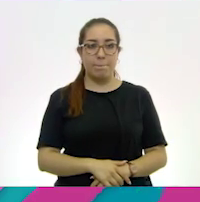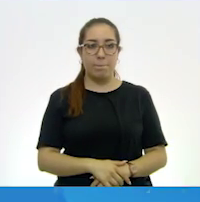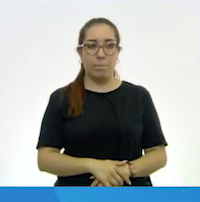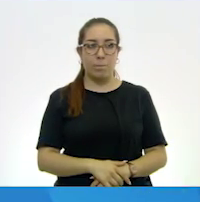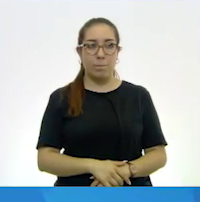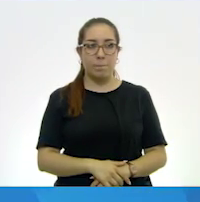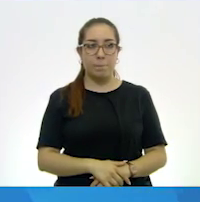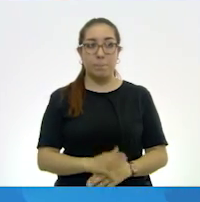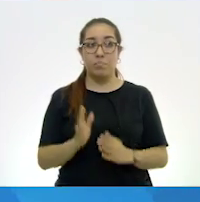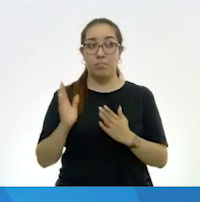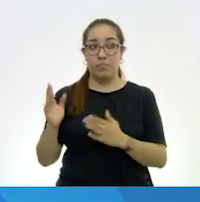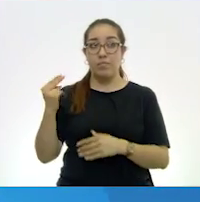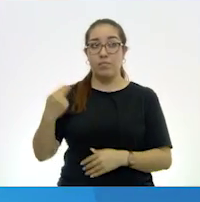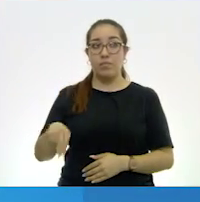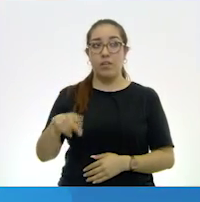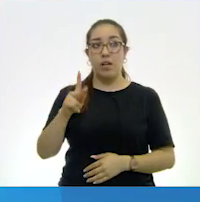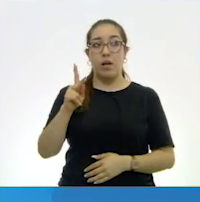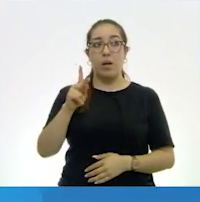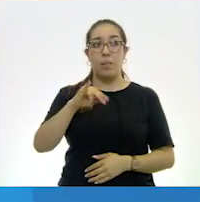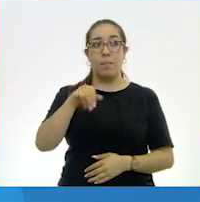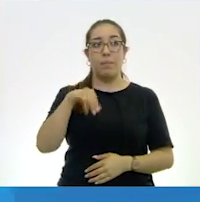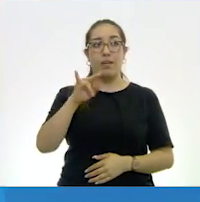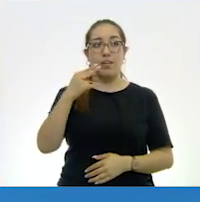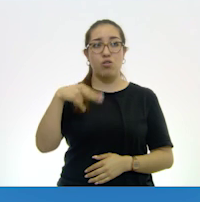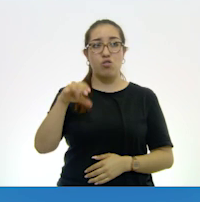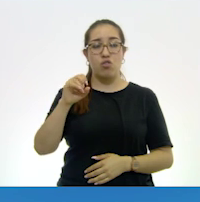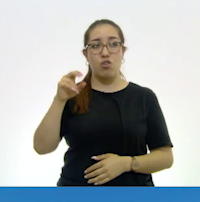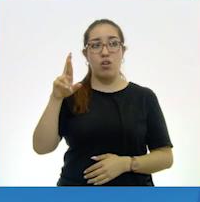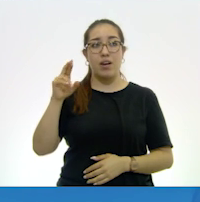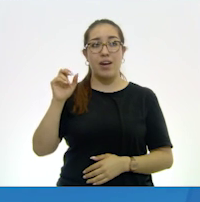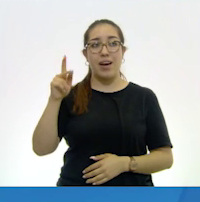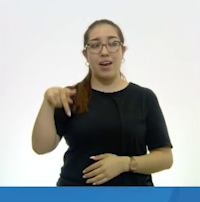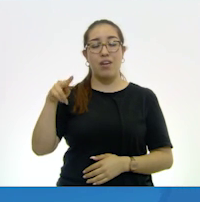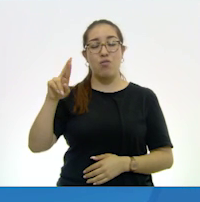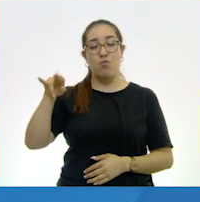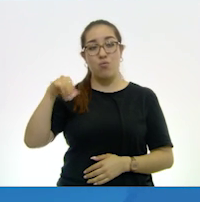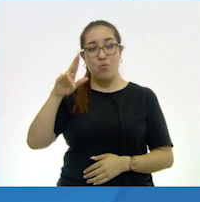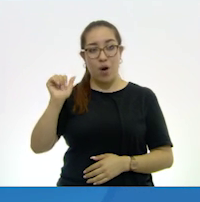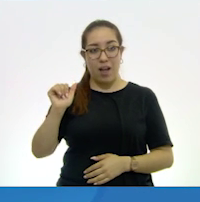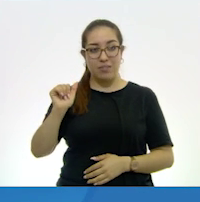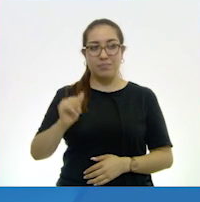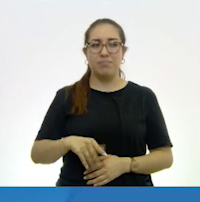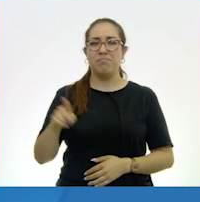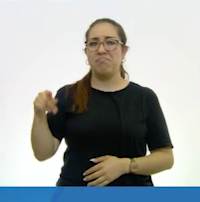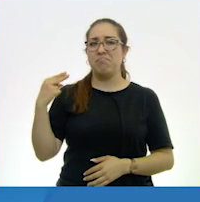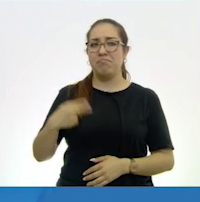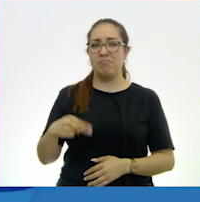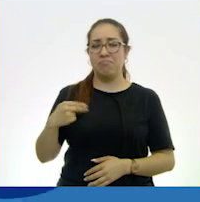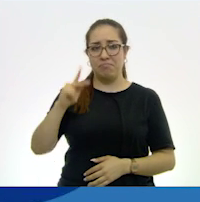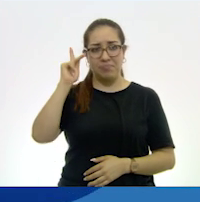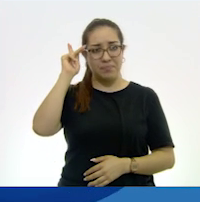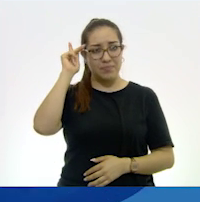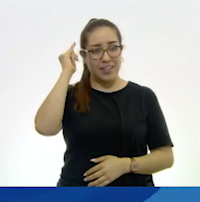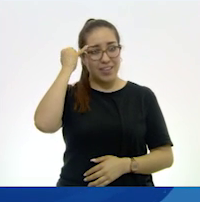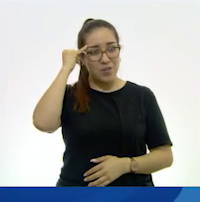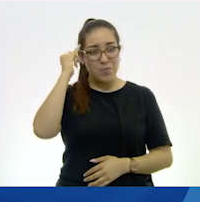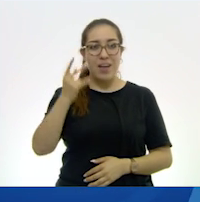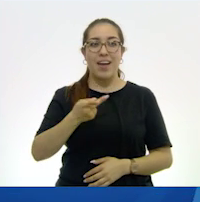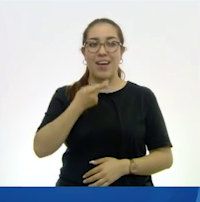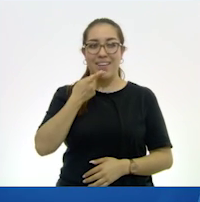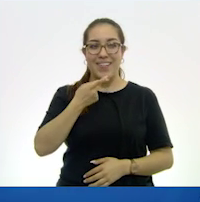Piñón recua. Piñón recua. Copiño. Rinsi manau iñi,